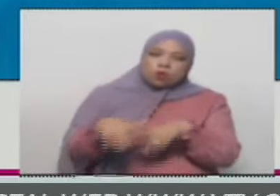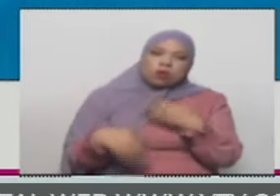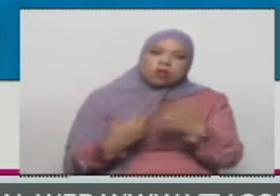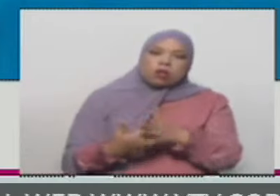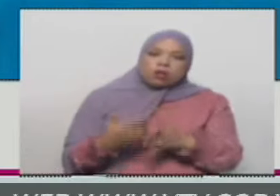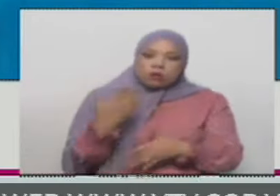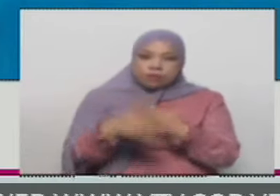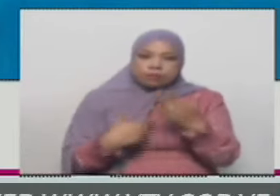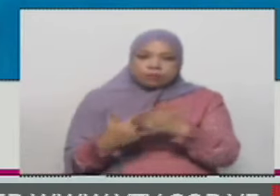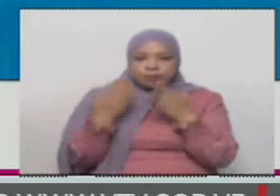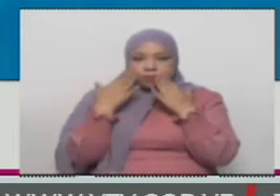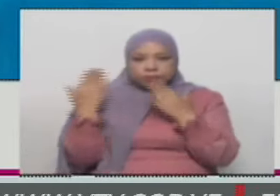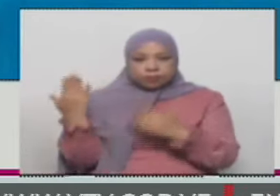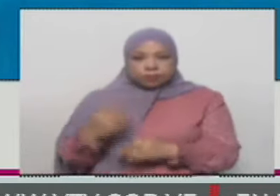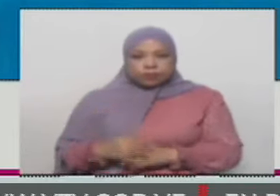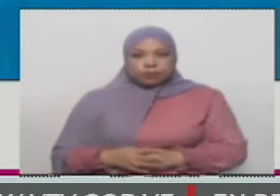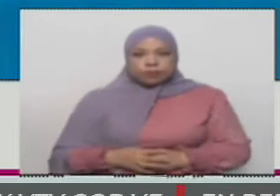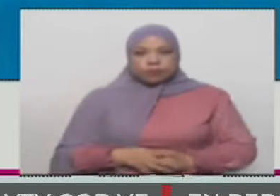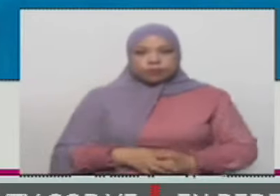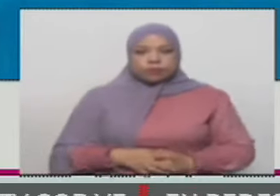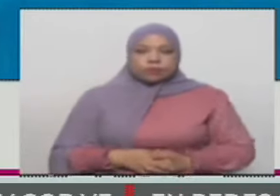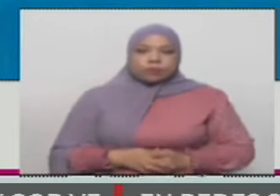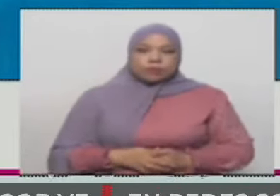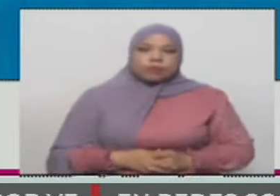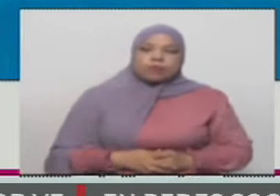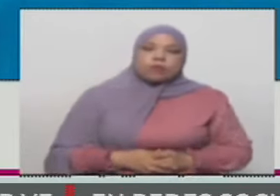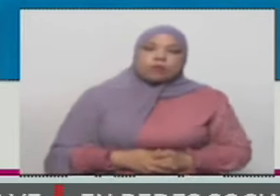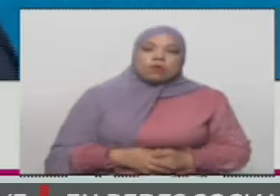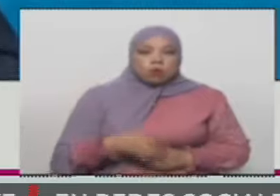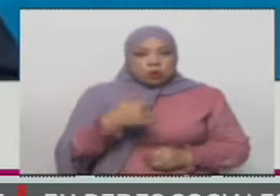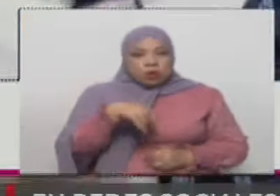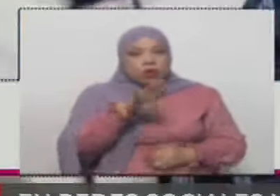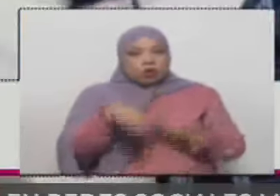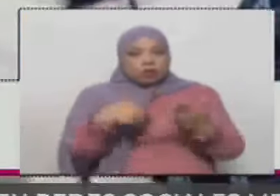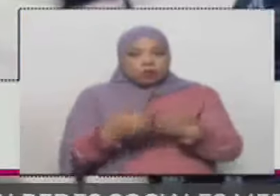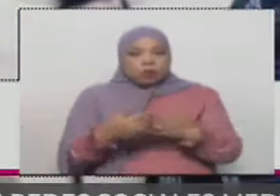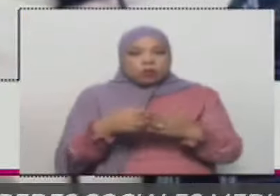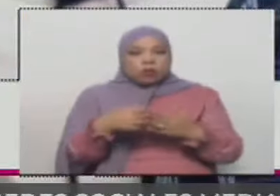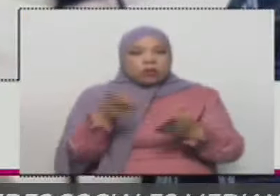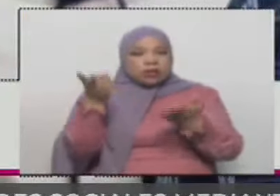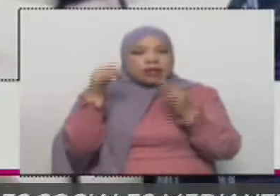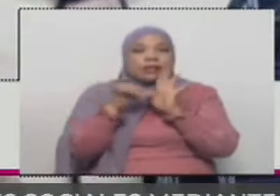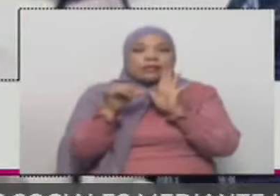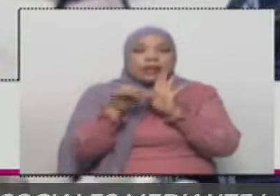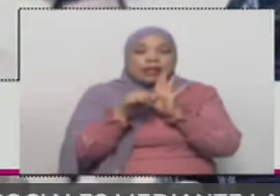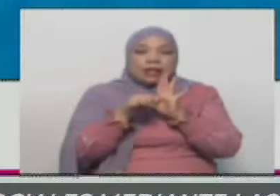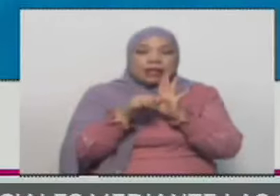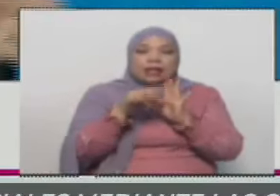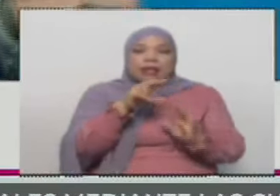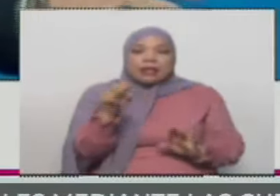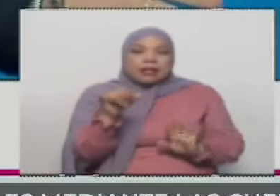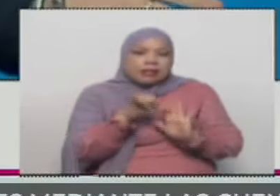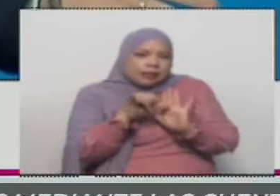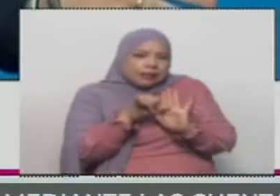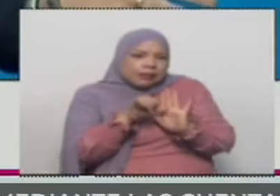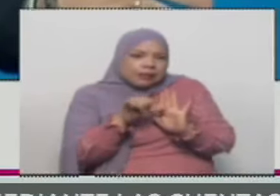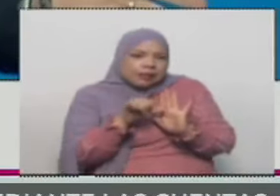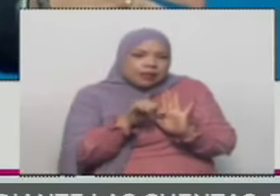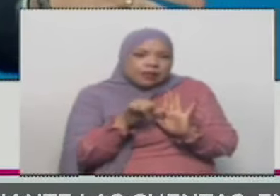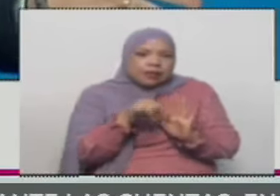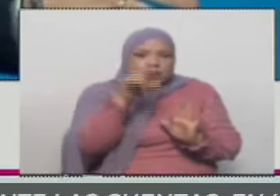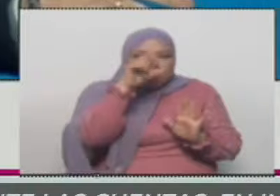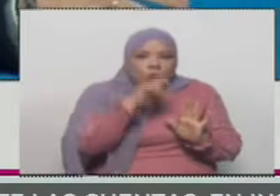imponer, Ernesto. Señor presidente, estamos en puertas del bicentenario de Ayacucho, ¿verdad? En las puerticas, pues. En la puertica. Acabamos de celebrar